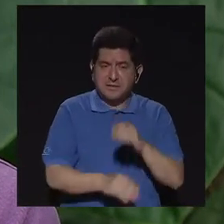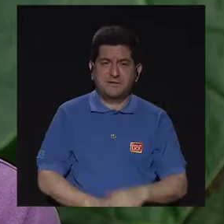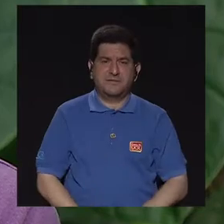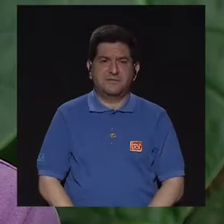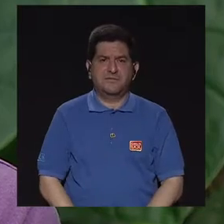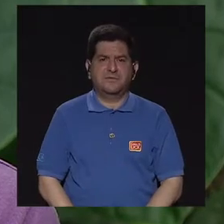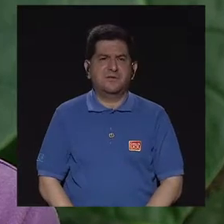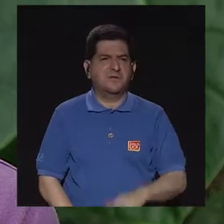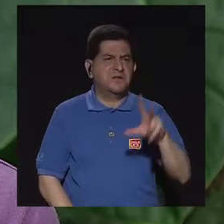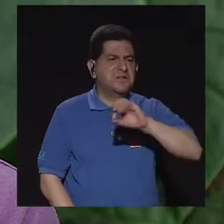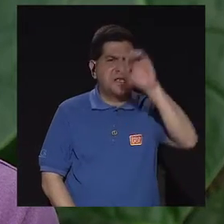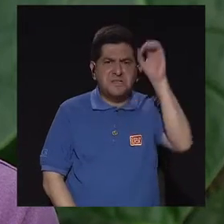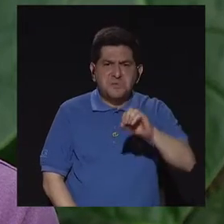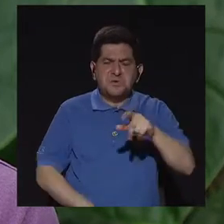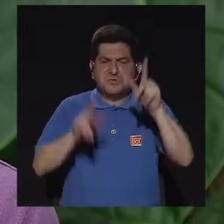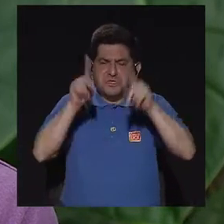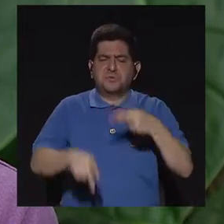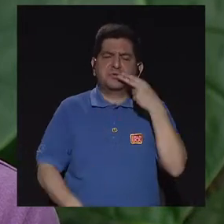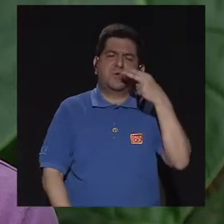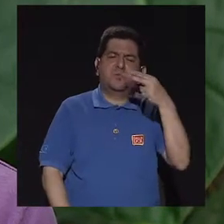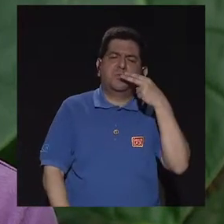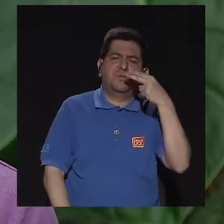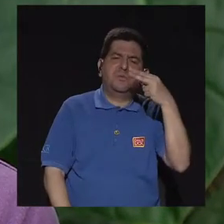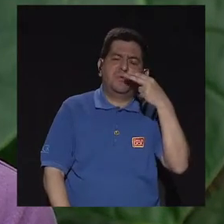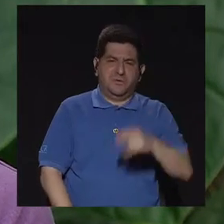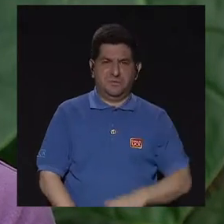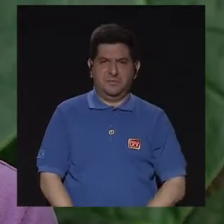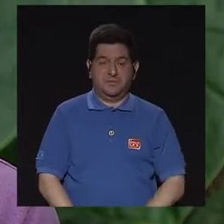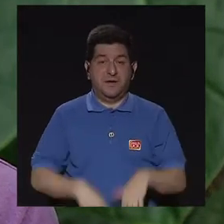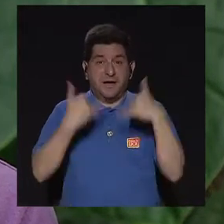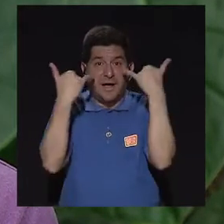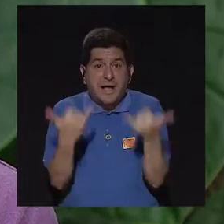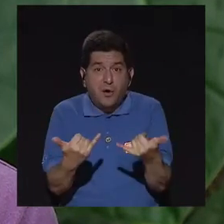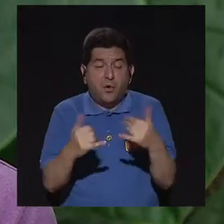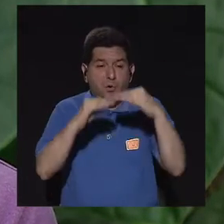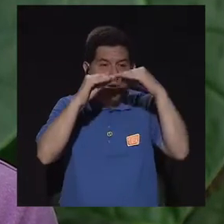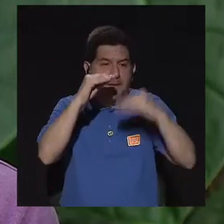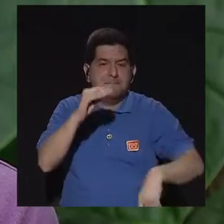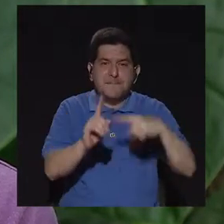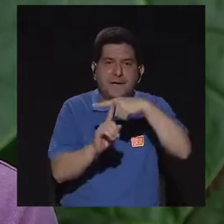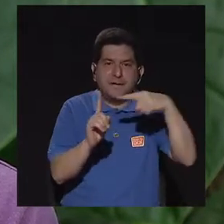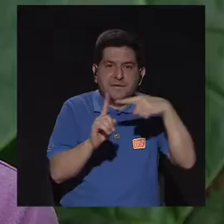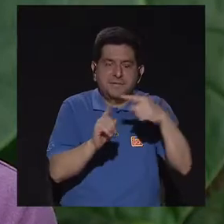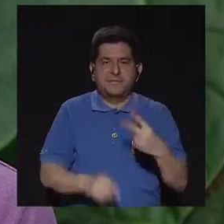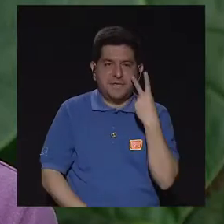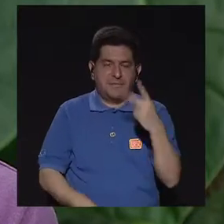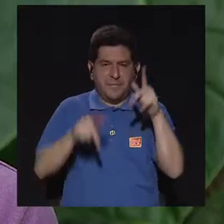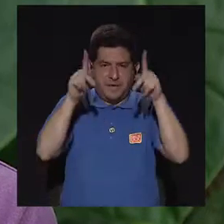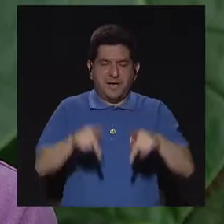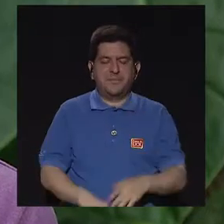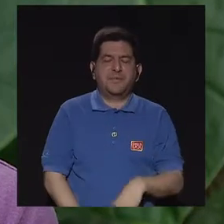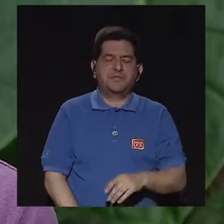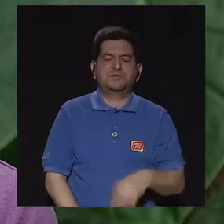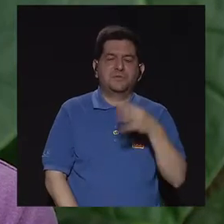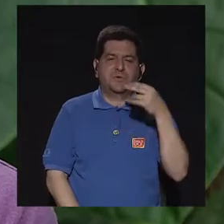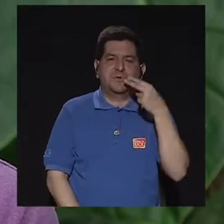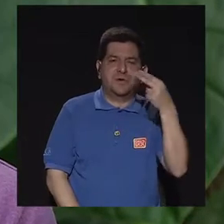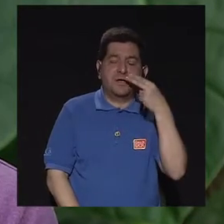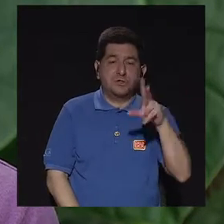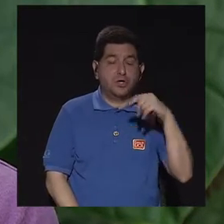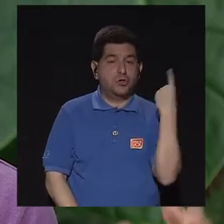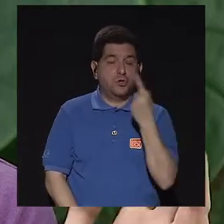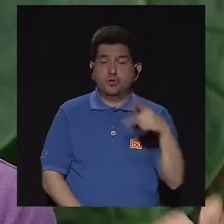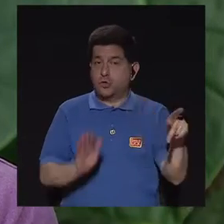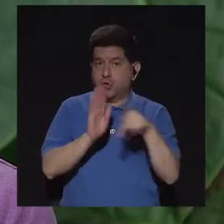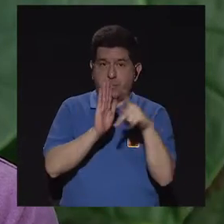el 30% de la gente fumaba, por poner un número, y que ahora es menos de la mitad, que ver a alguien fumando, y no solo porque es